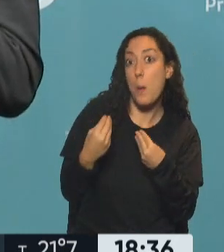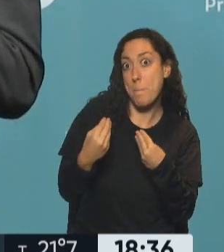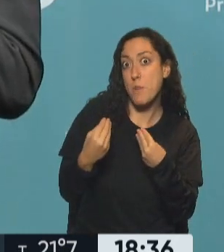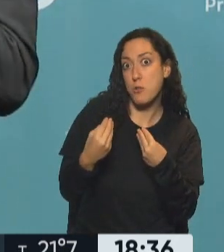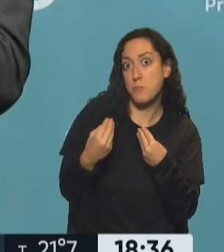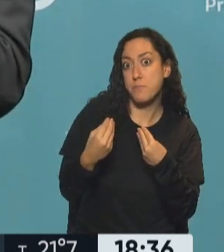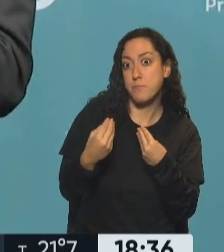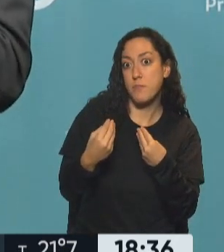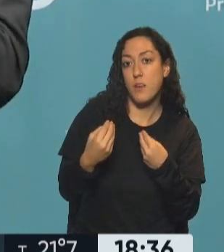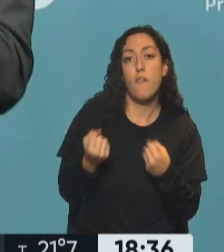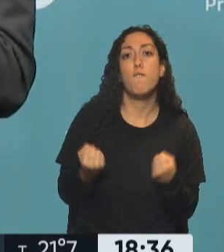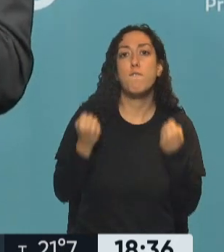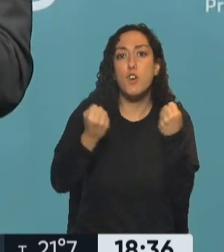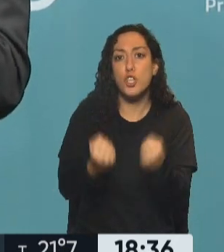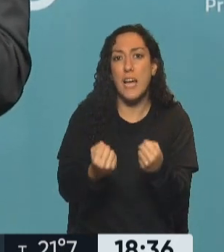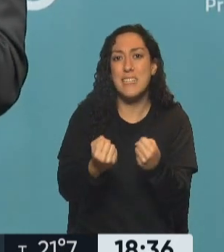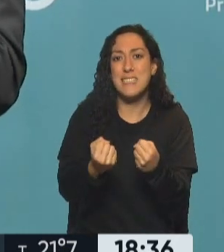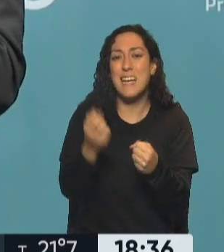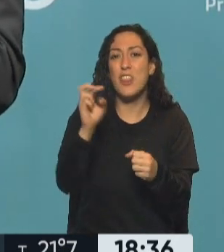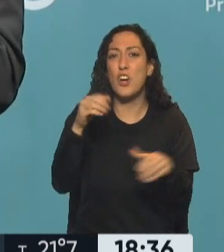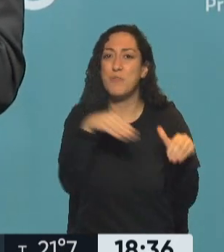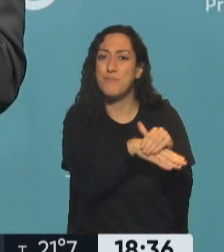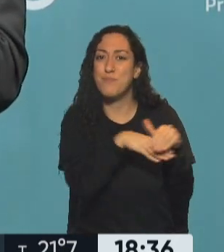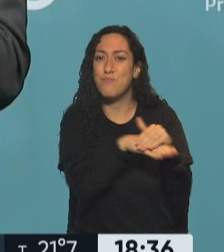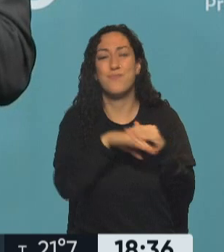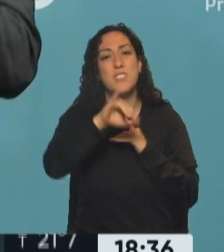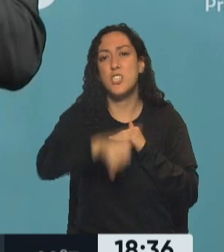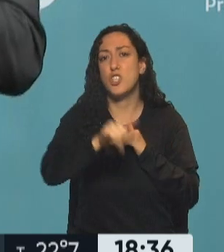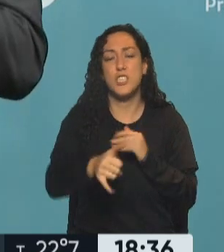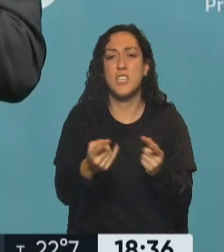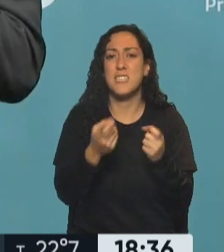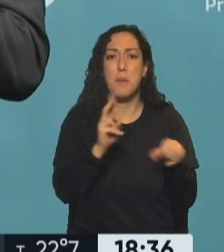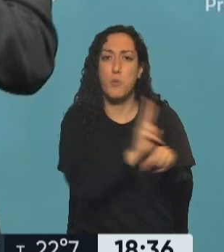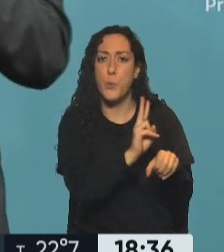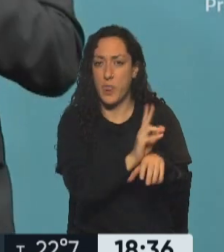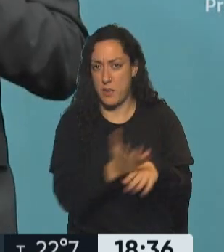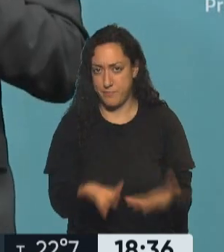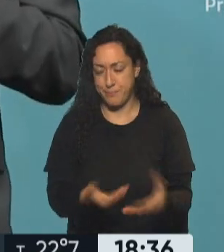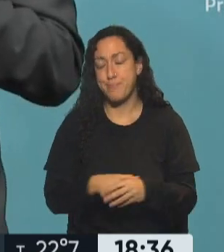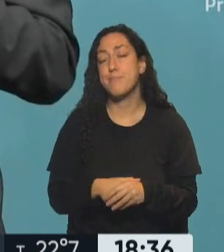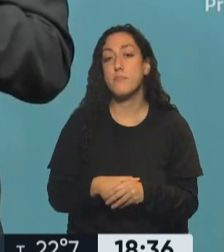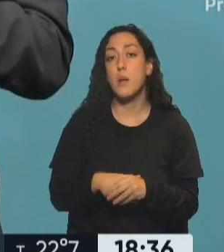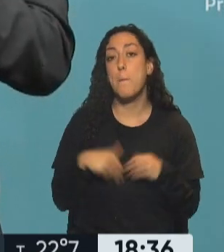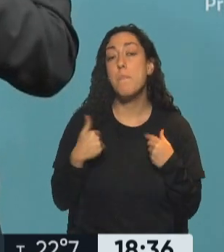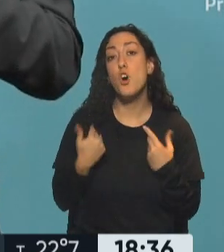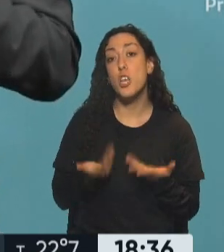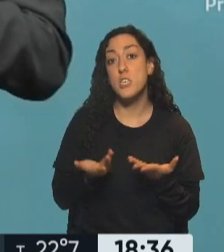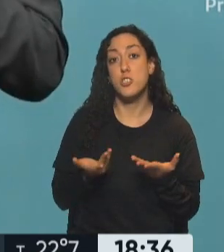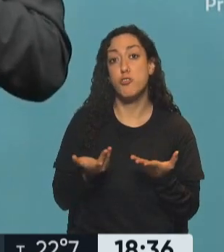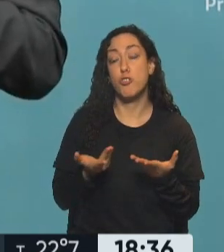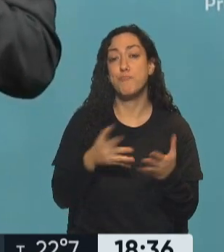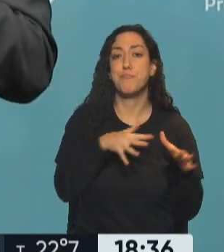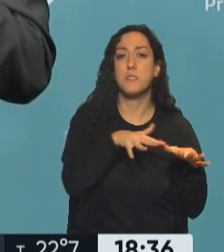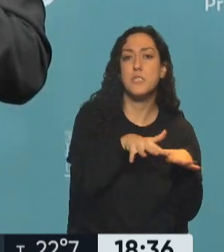poder fortalecer la acumulación de reservas. Por eso, y en el contexto de